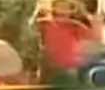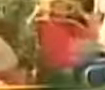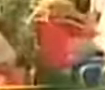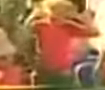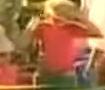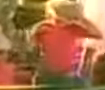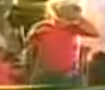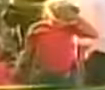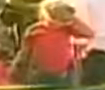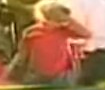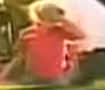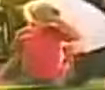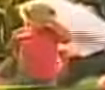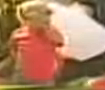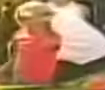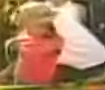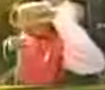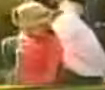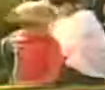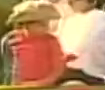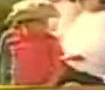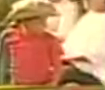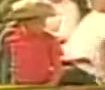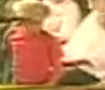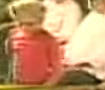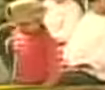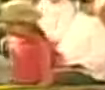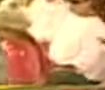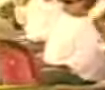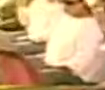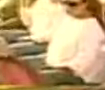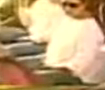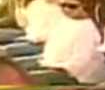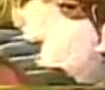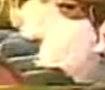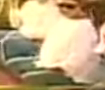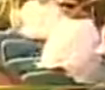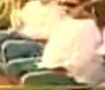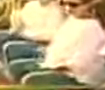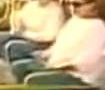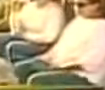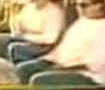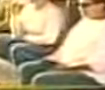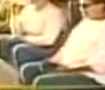Dejen el bochinche, vamos a ponernos serios, que lo que vinimos fue a trabajar.